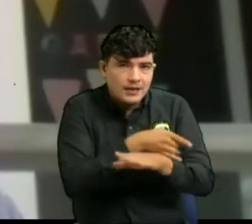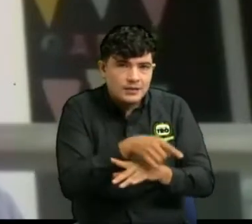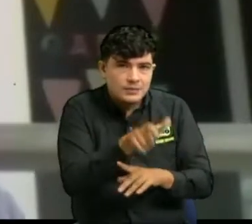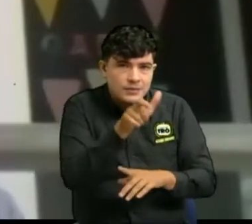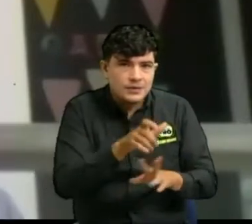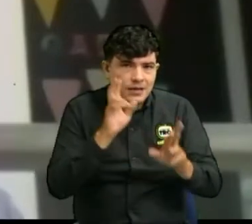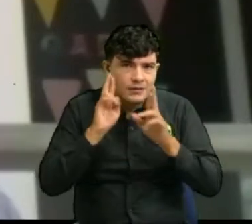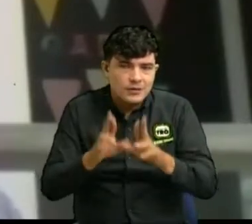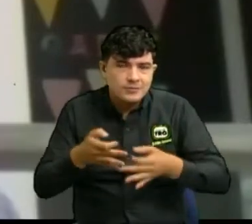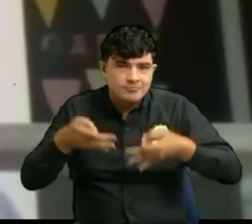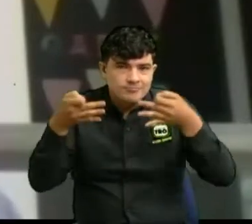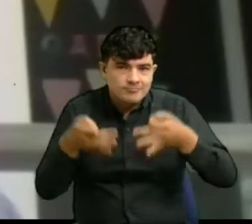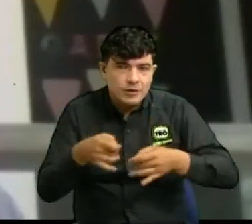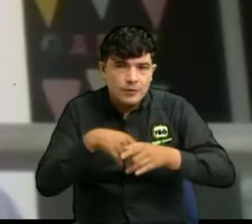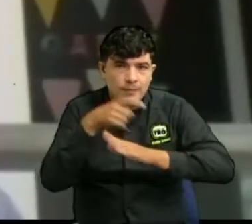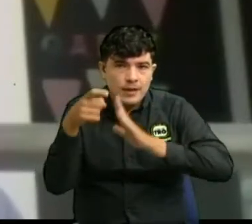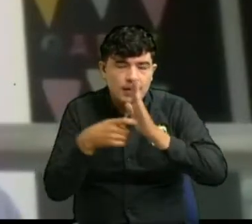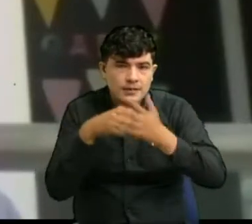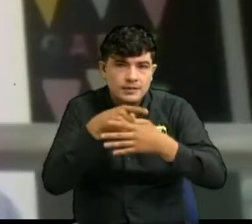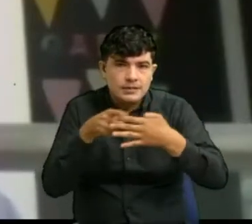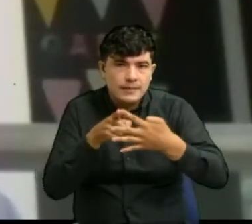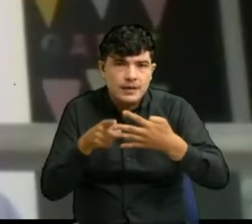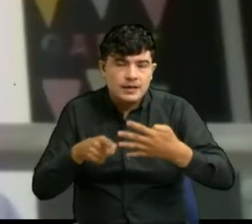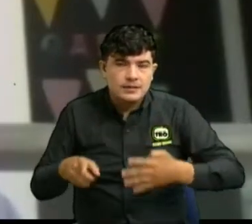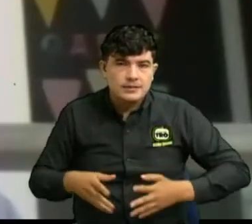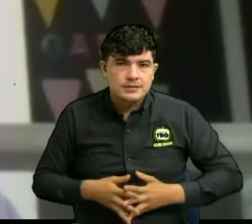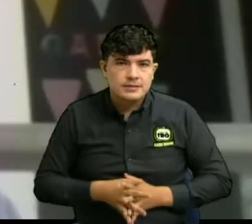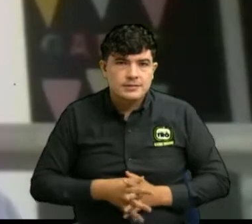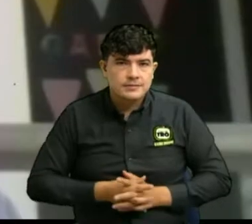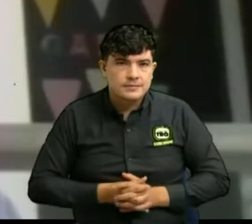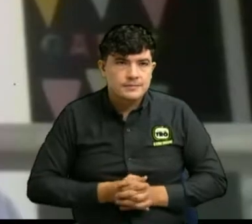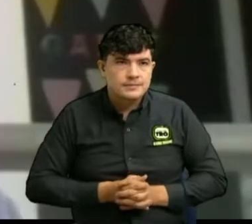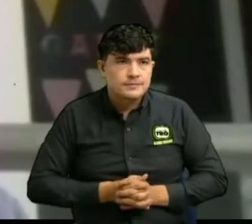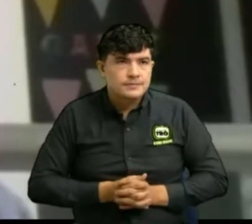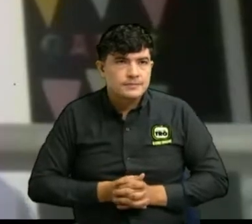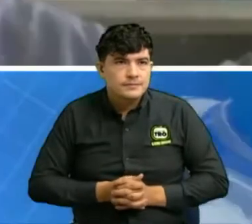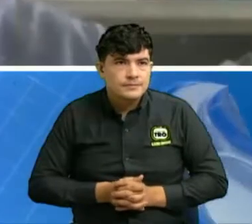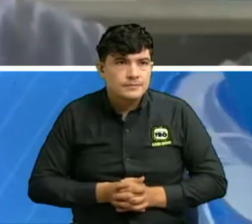hubiese cumplido la densidad de semanas o requisito de semanas.